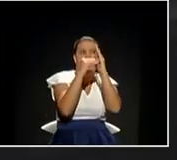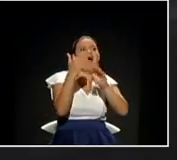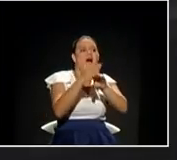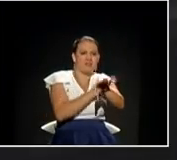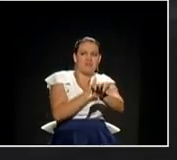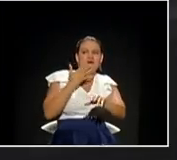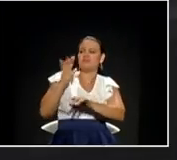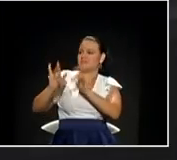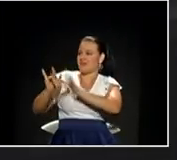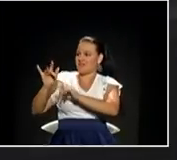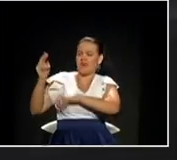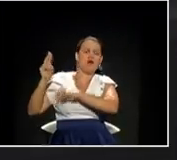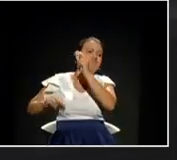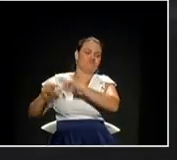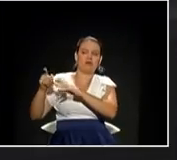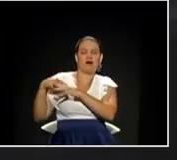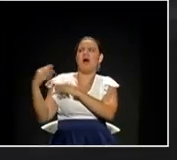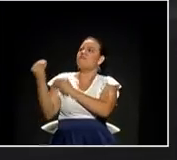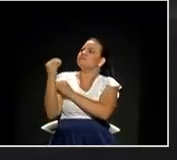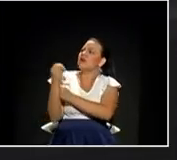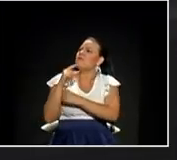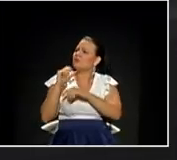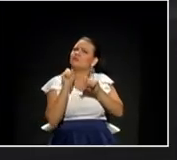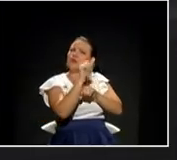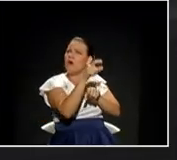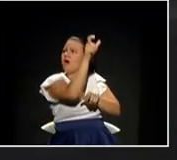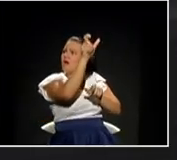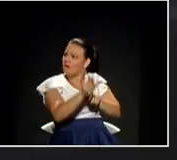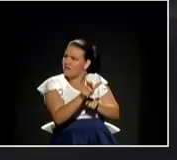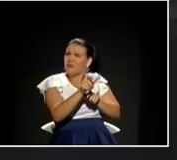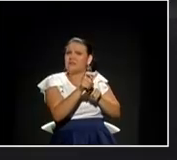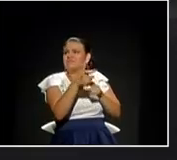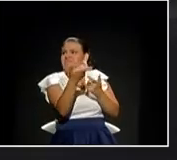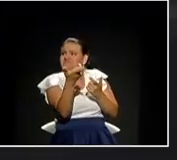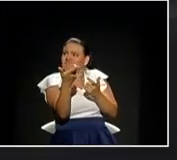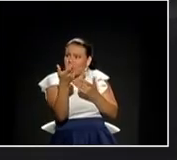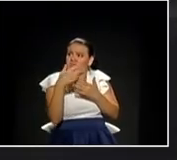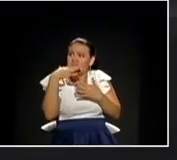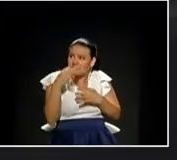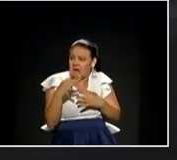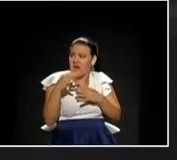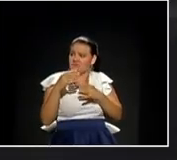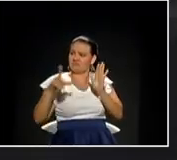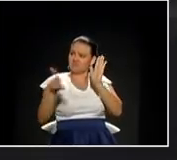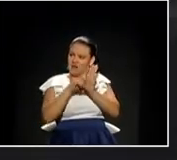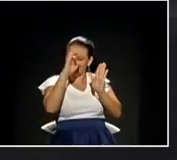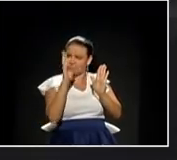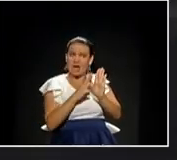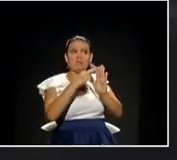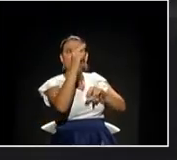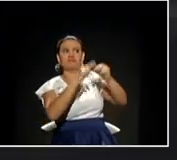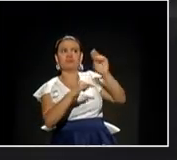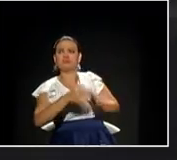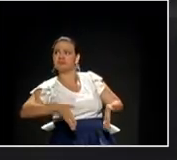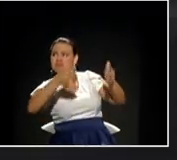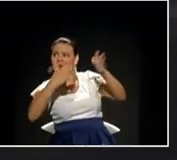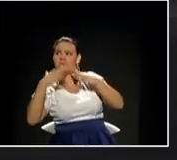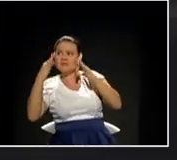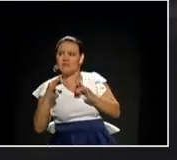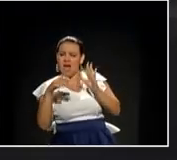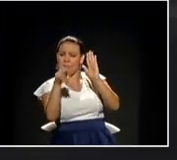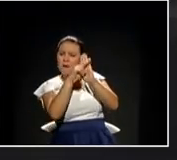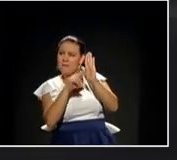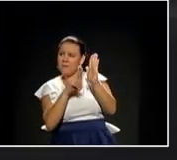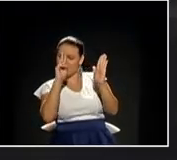si ese proyecto pues está en buen estado es legal tiene todo en regla y dos cuando se reciban los proyectos todo